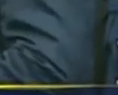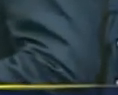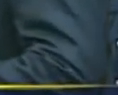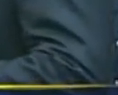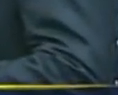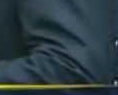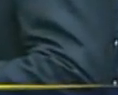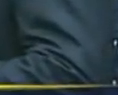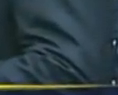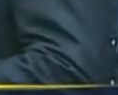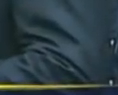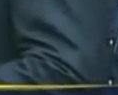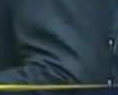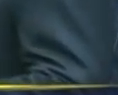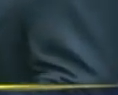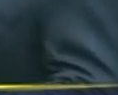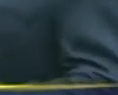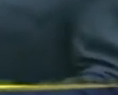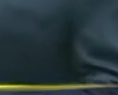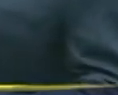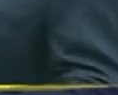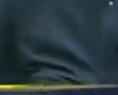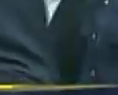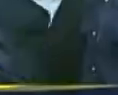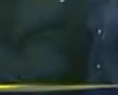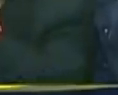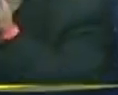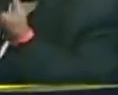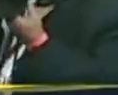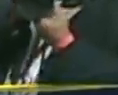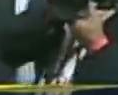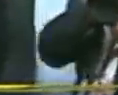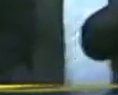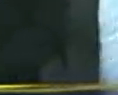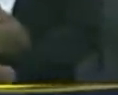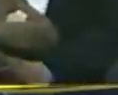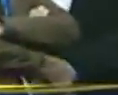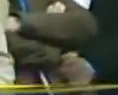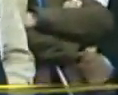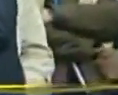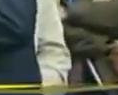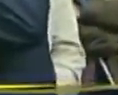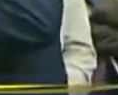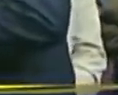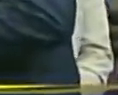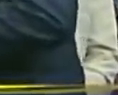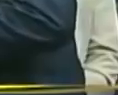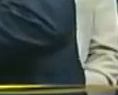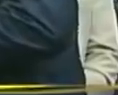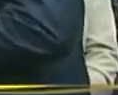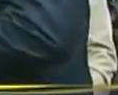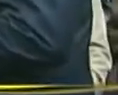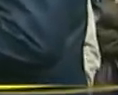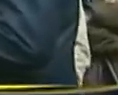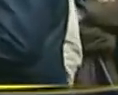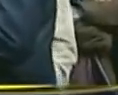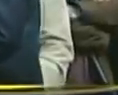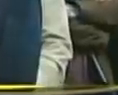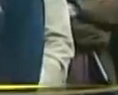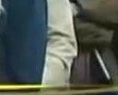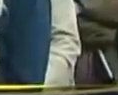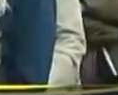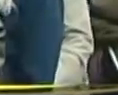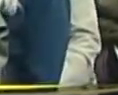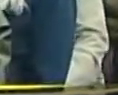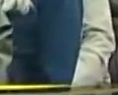tenido participación en esta cumbre Luis Brito García, Lilian Blaser, Patricia Villegas, Miguel Pérez